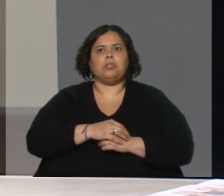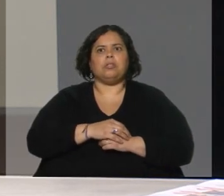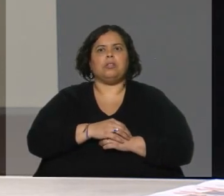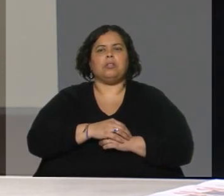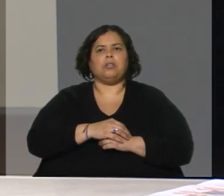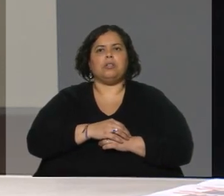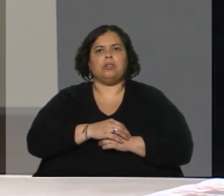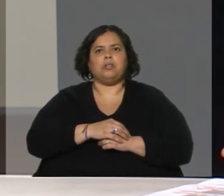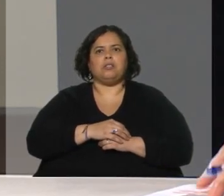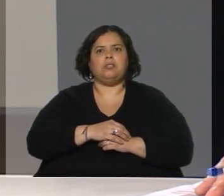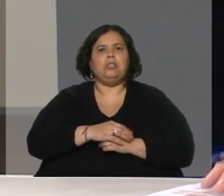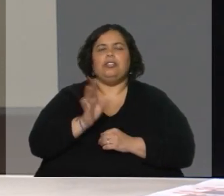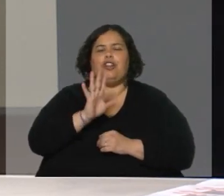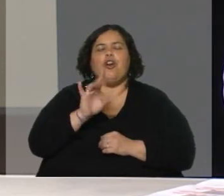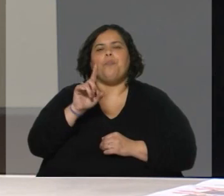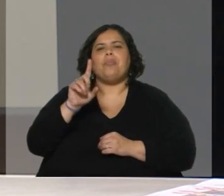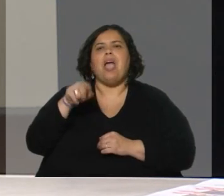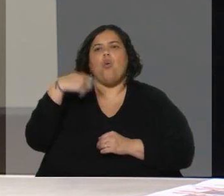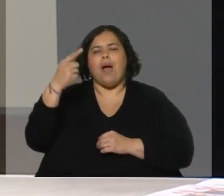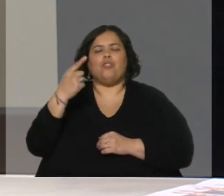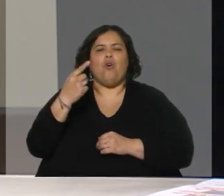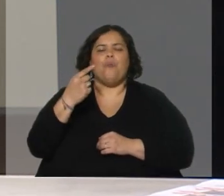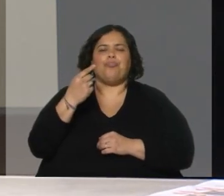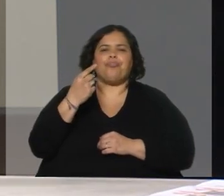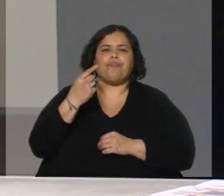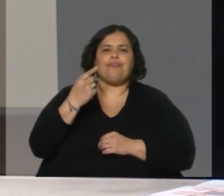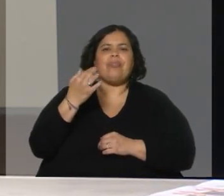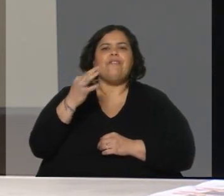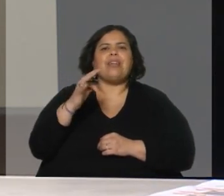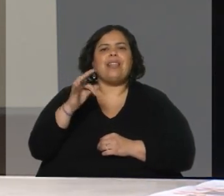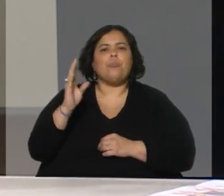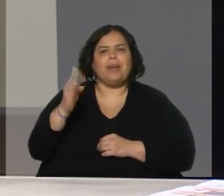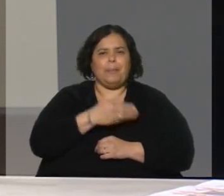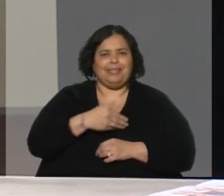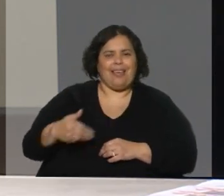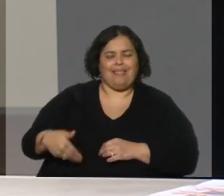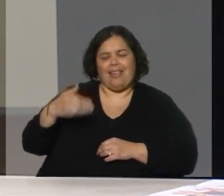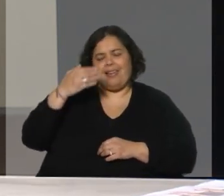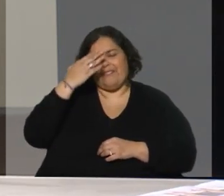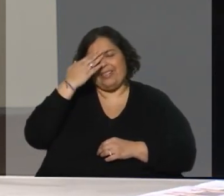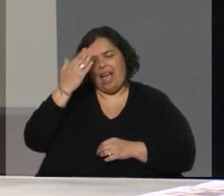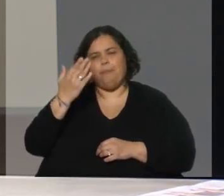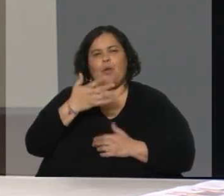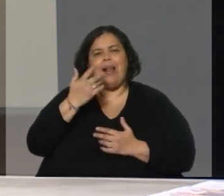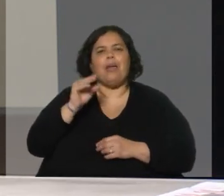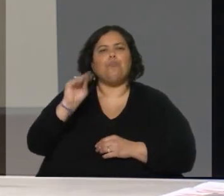vamos por partes eso fue después y fue por error el tema es que en realidad